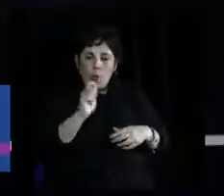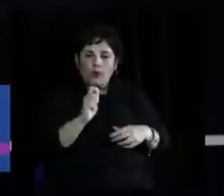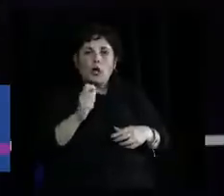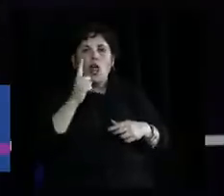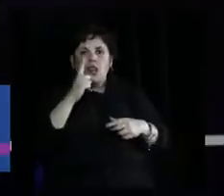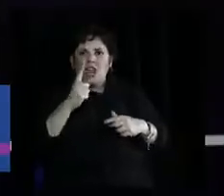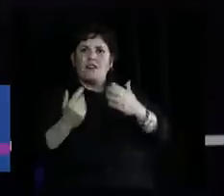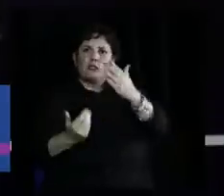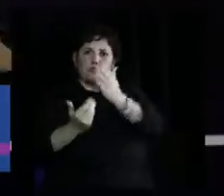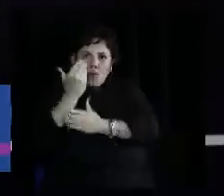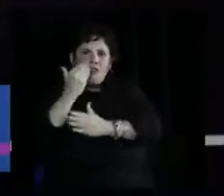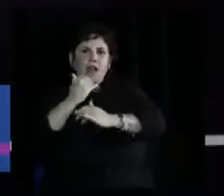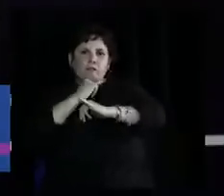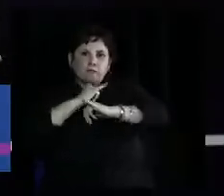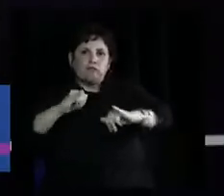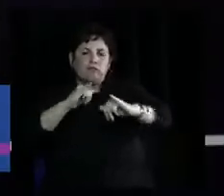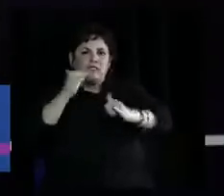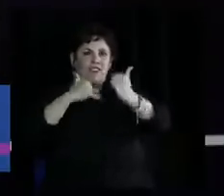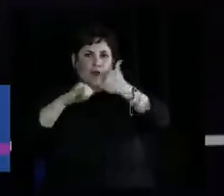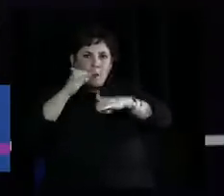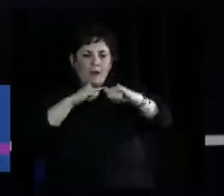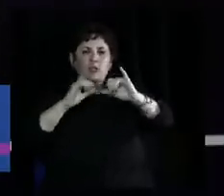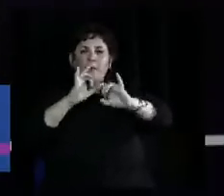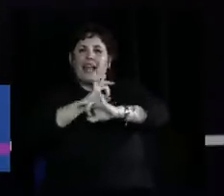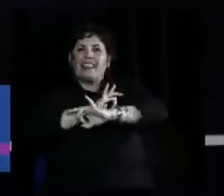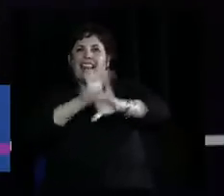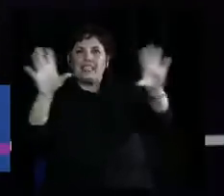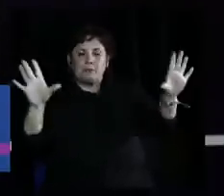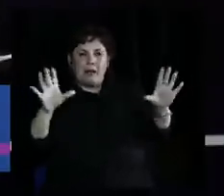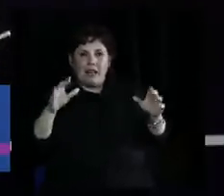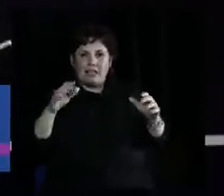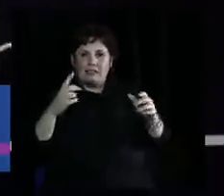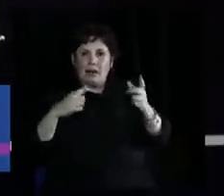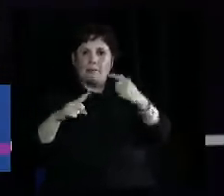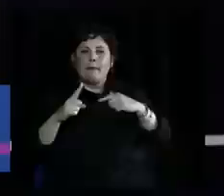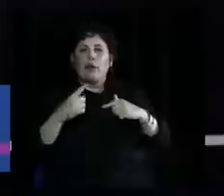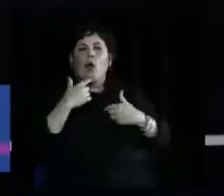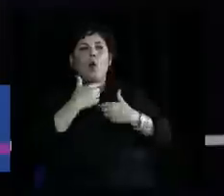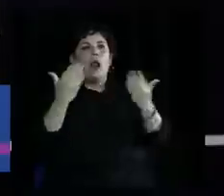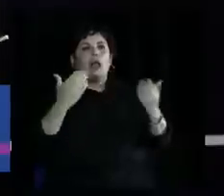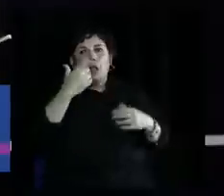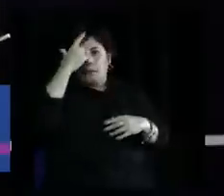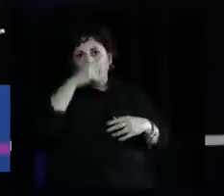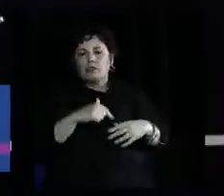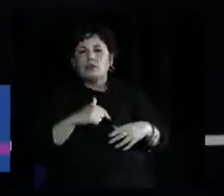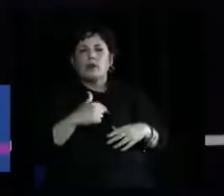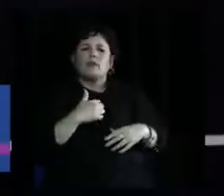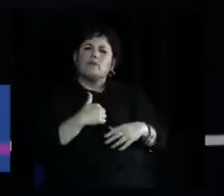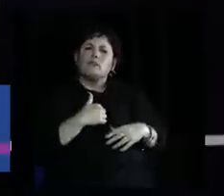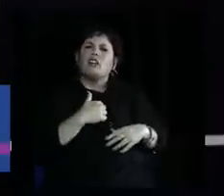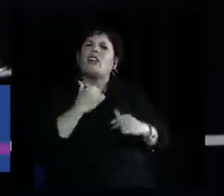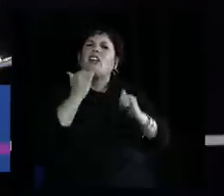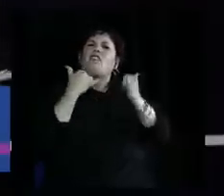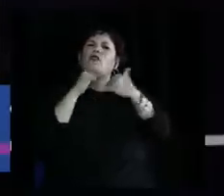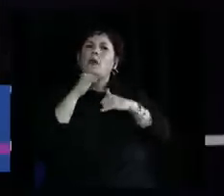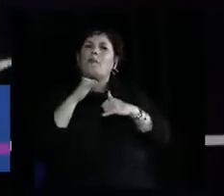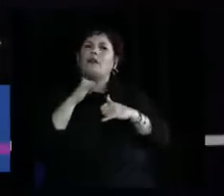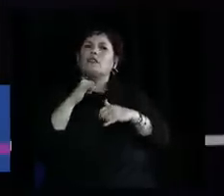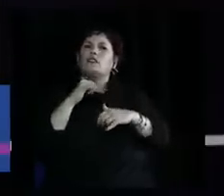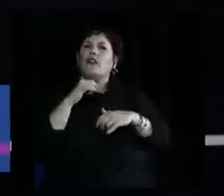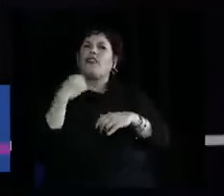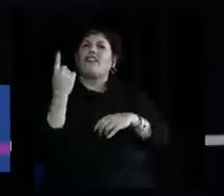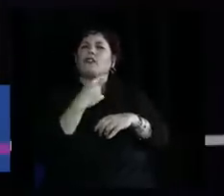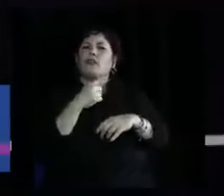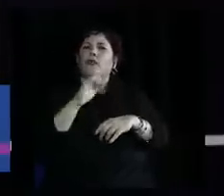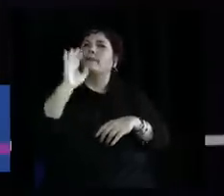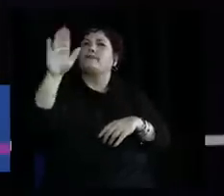publicar información que de forma activa, lo que se llama transparencia activa, pero cualquier persona tiene derecho a acceder a esa información que es pública, es de todos y